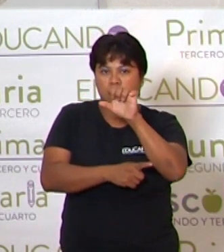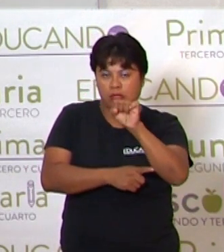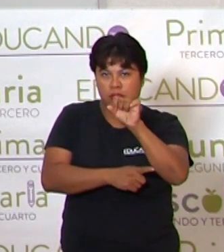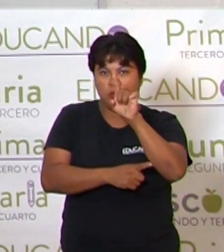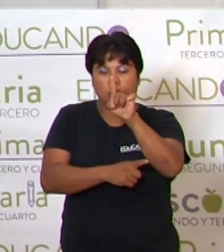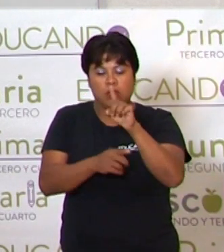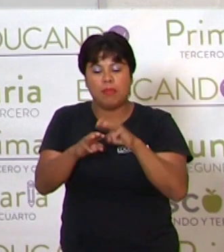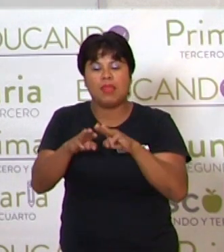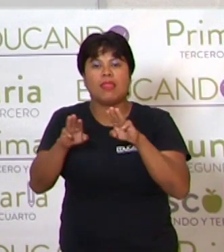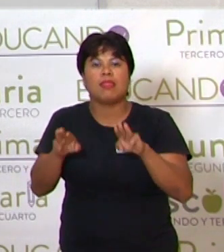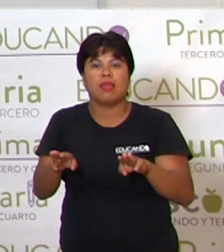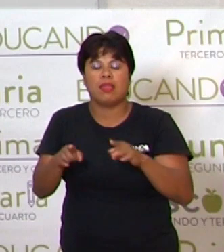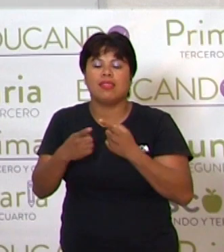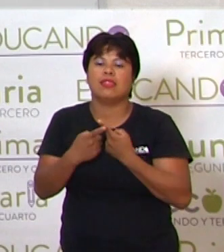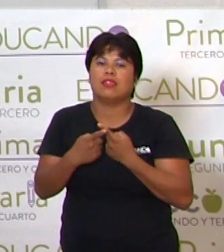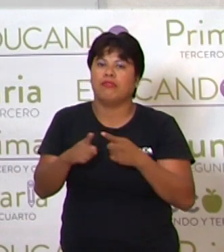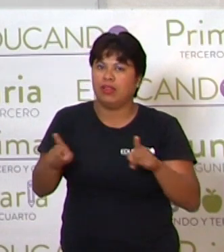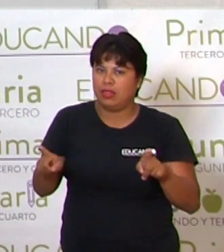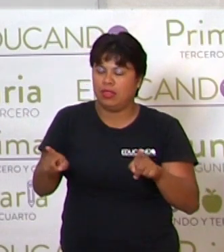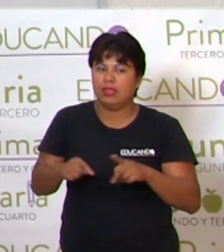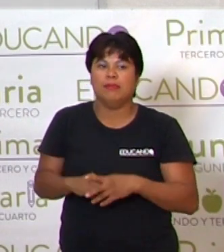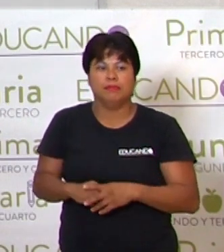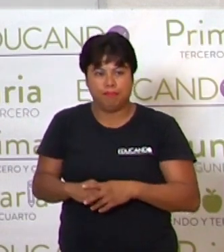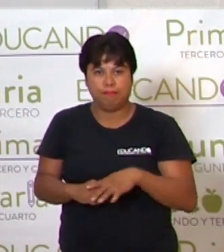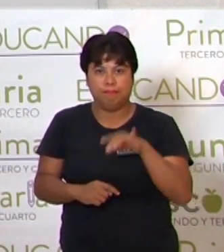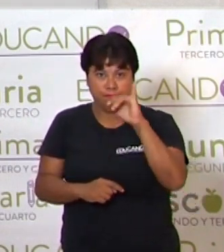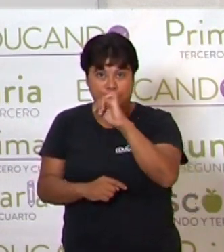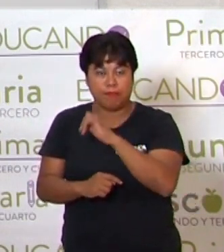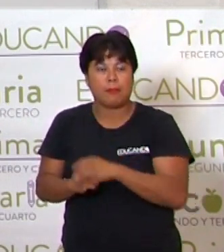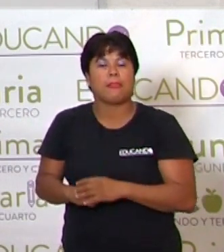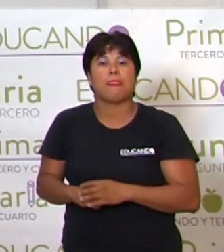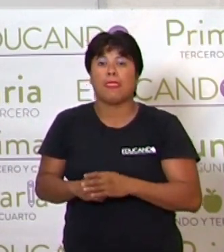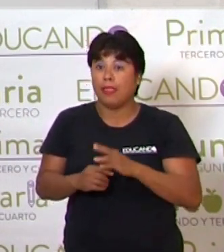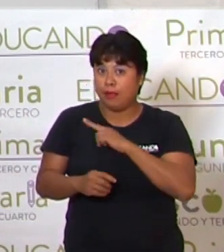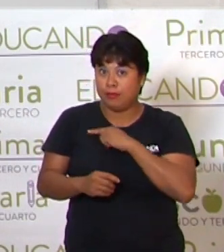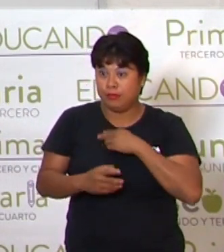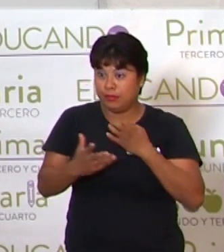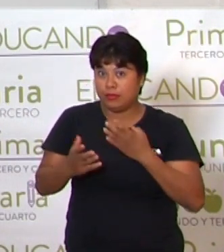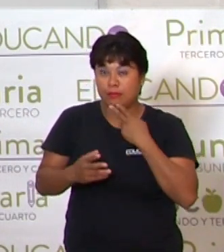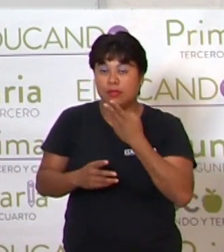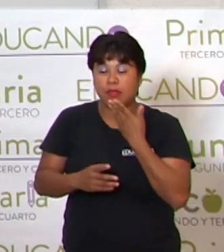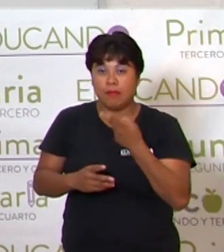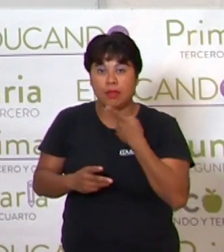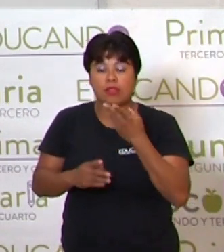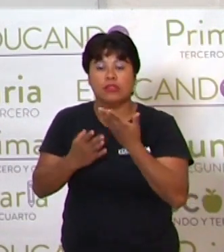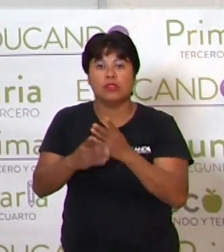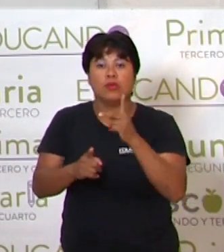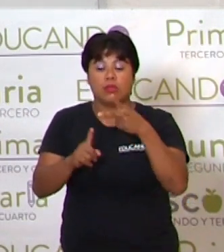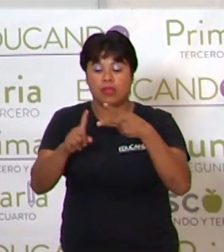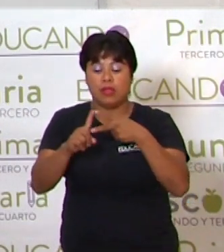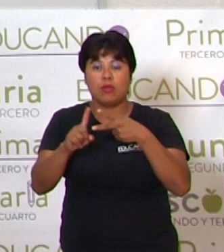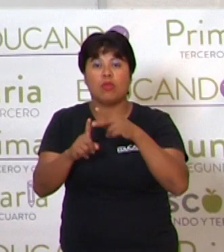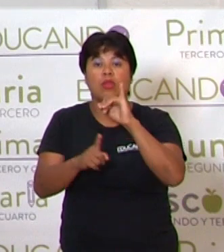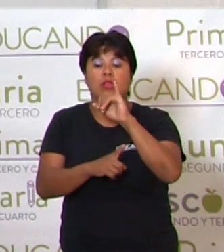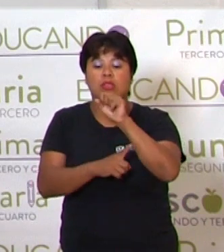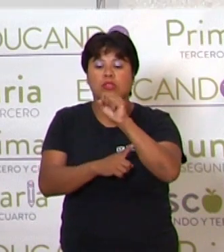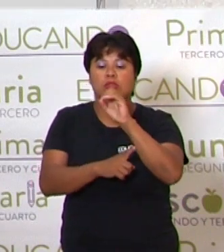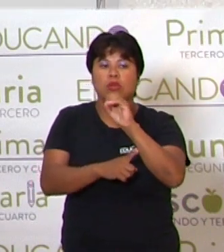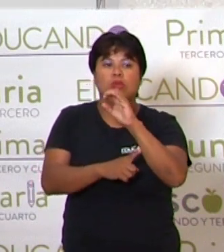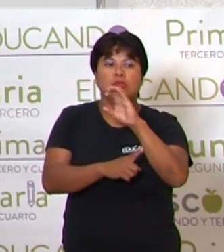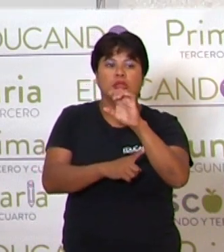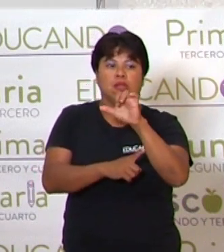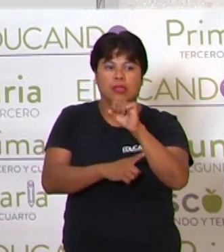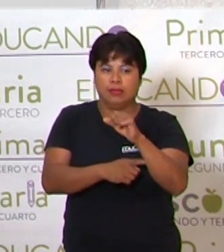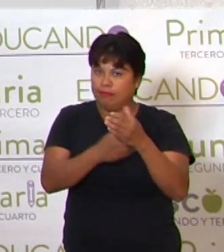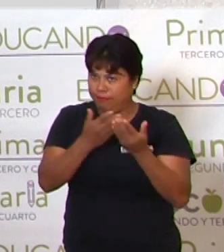medida no. ¿Sí? Ahí estamos hablando de un triángulo isósceles.